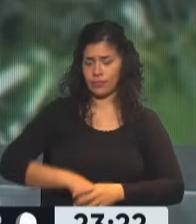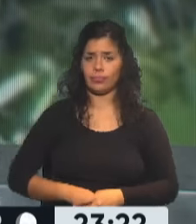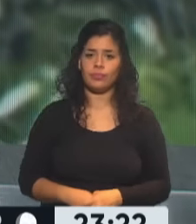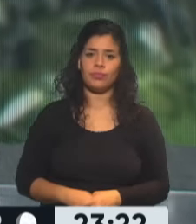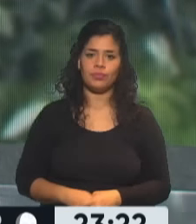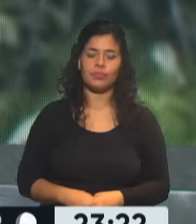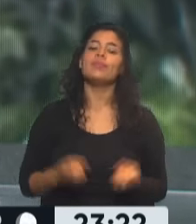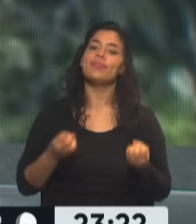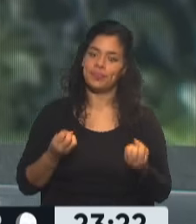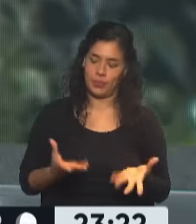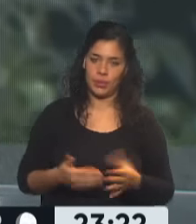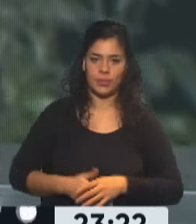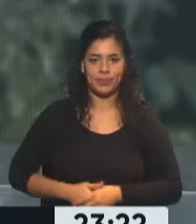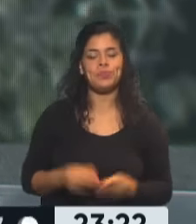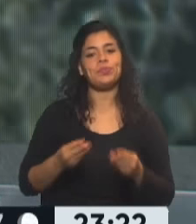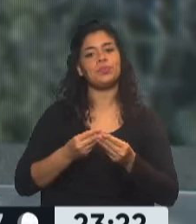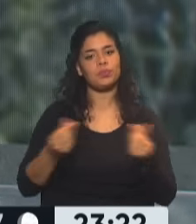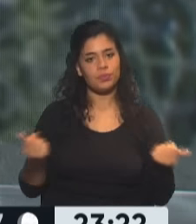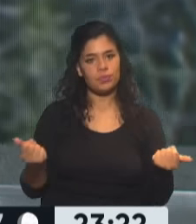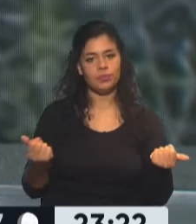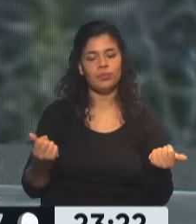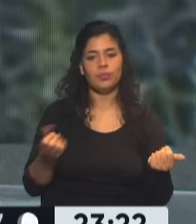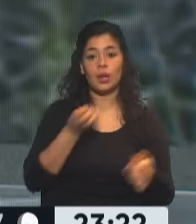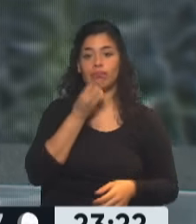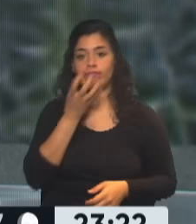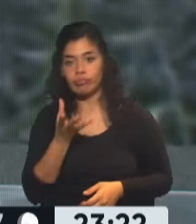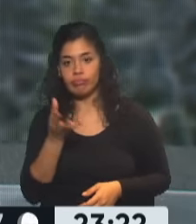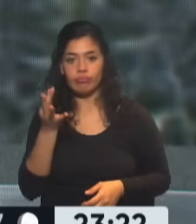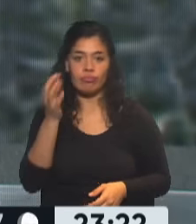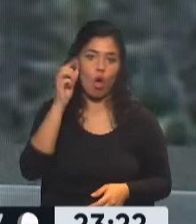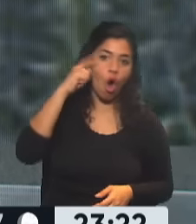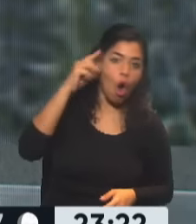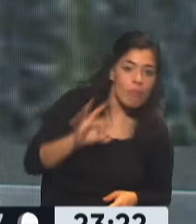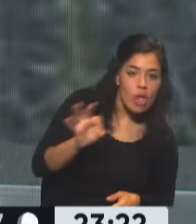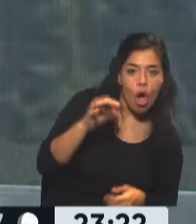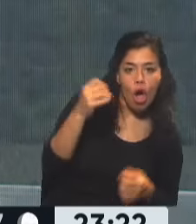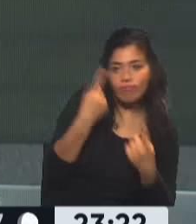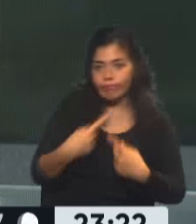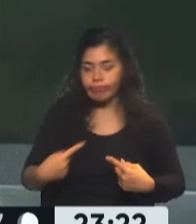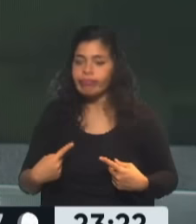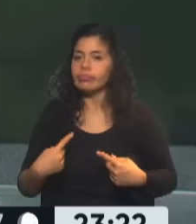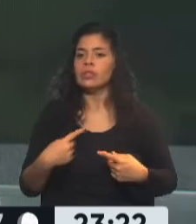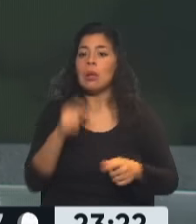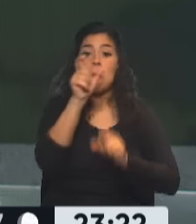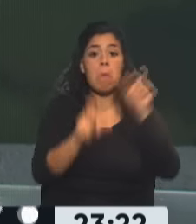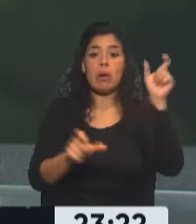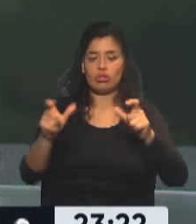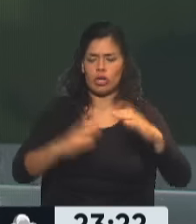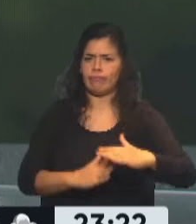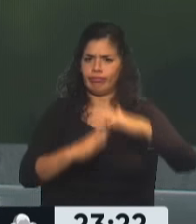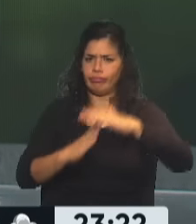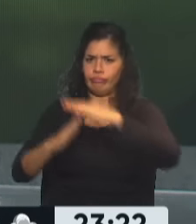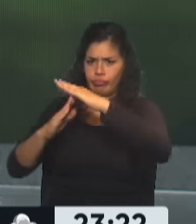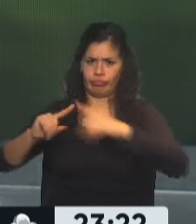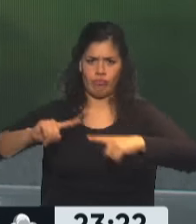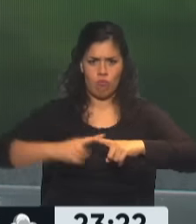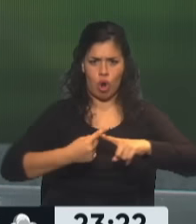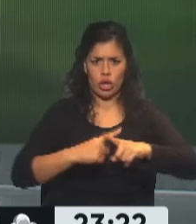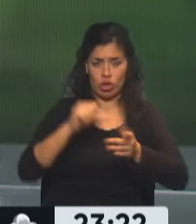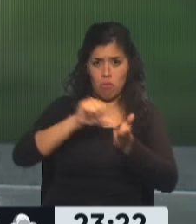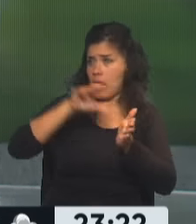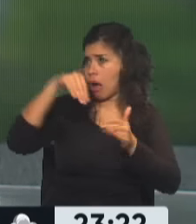Bien, compartíamos, como decíamos, los testimonios, las palabras, las opiniones de diferentes líderes de la región sobre lo dicho por